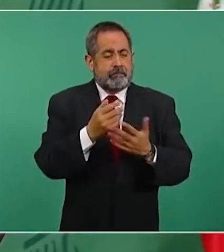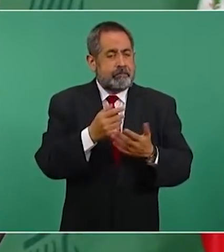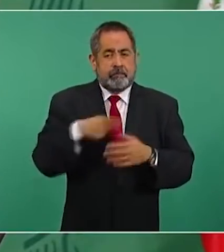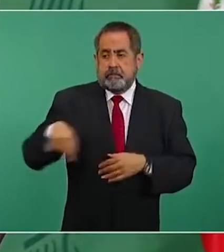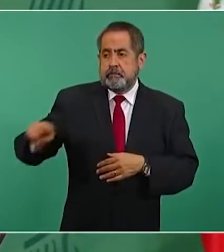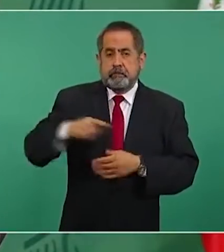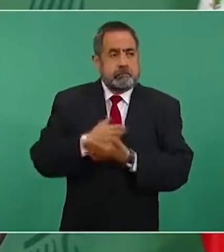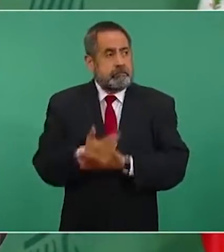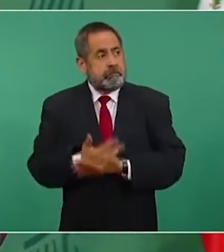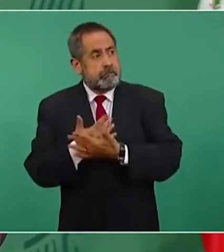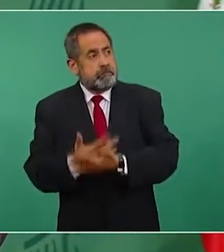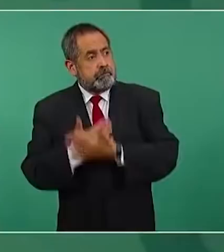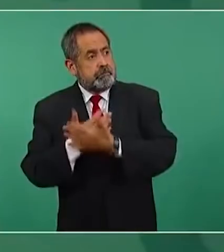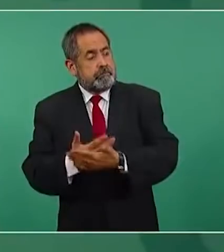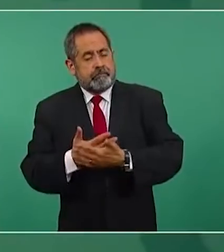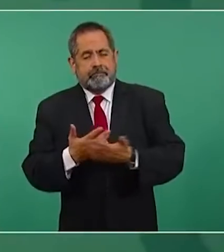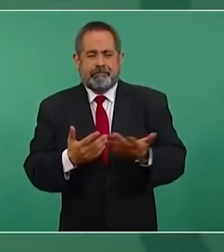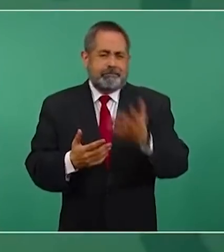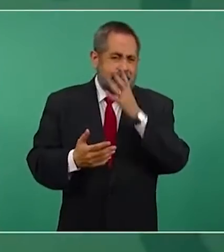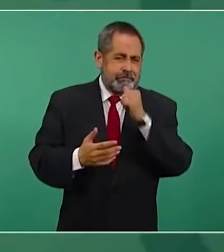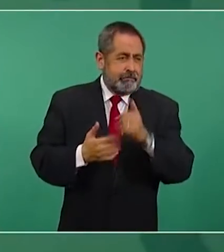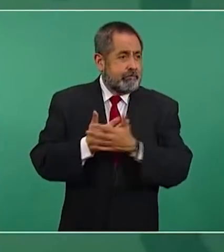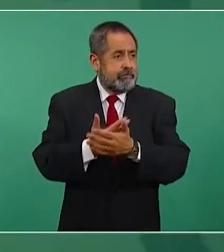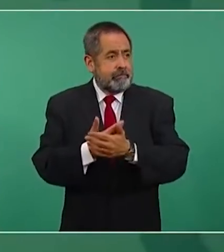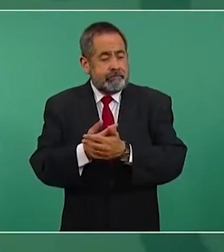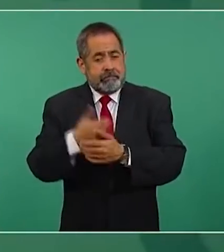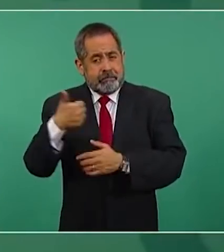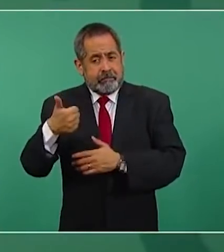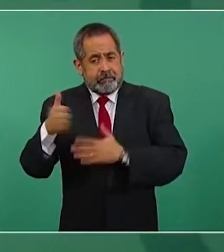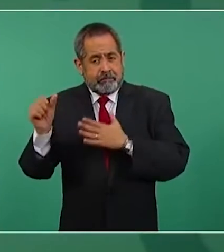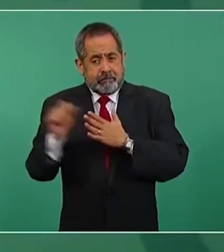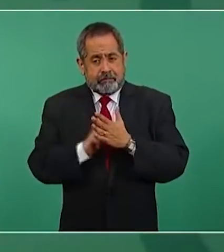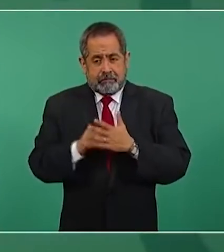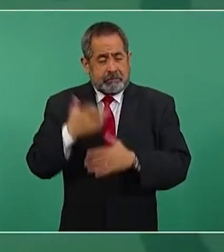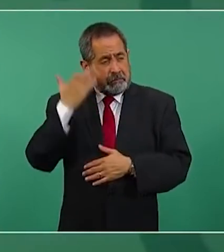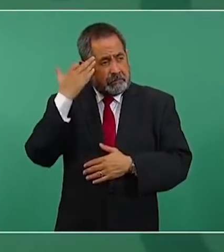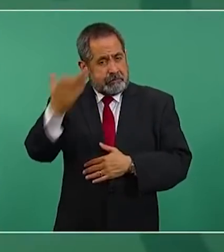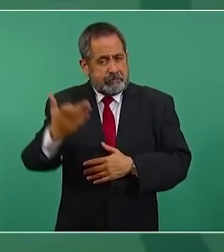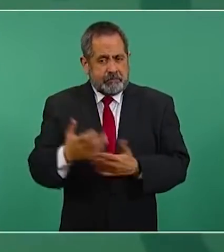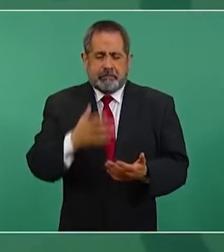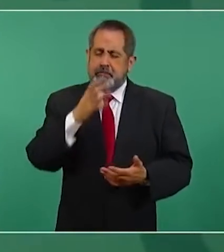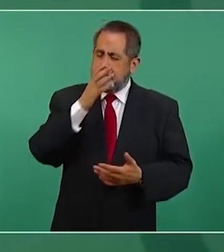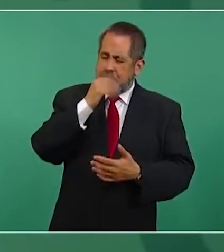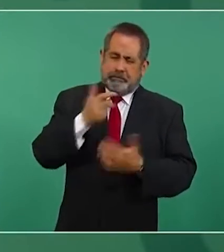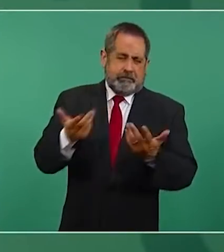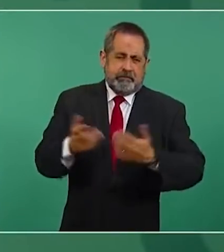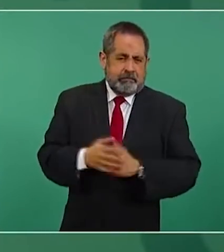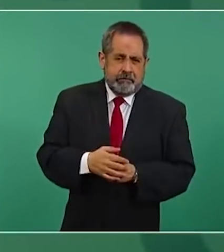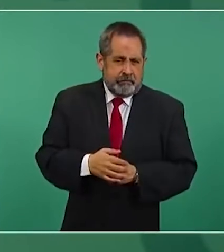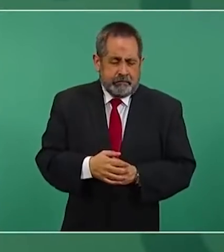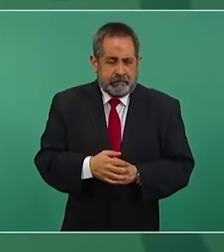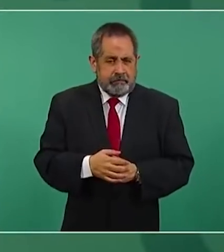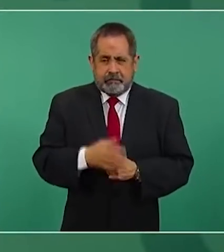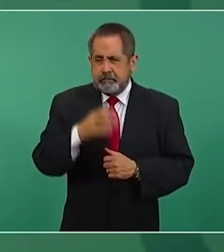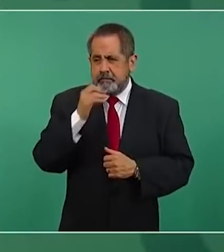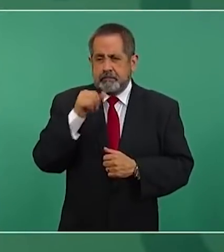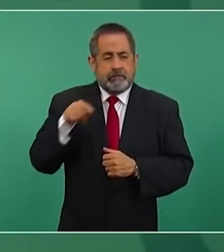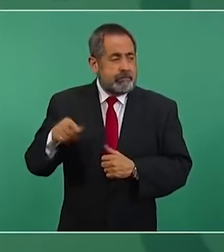espera hasta seis meses para poder